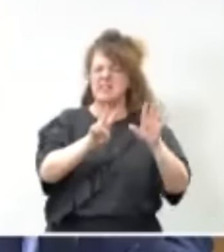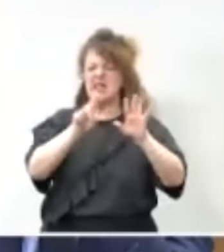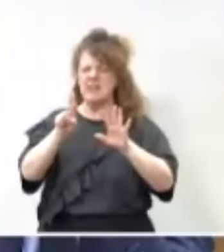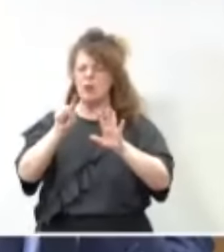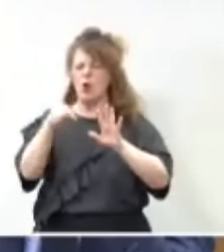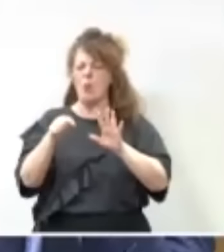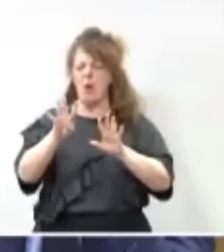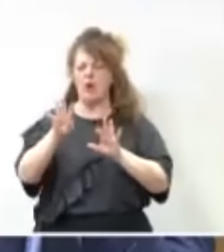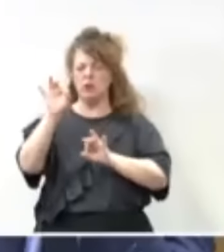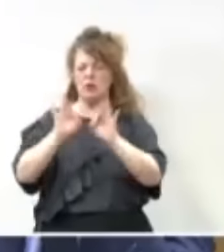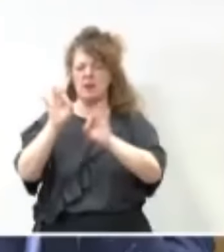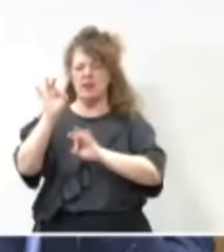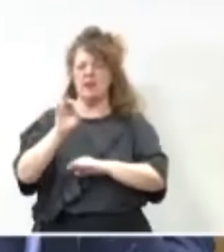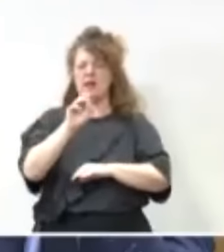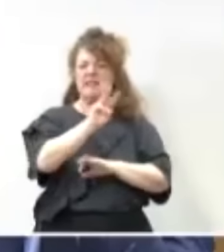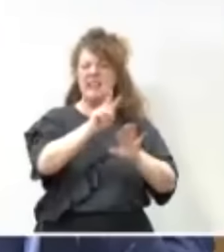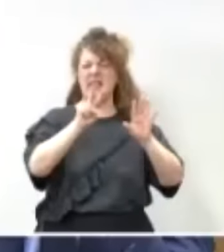71,4%,